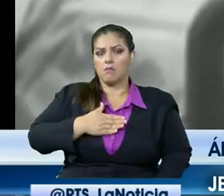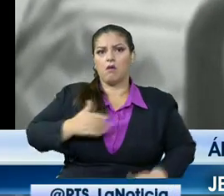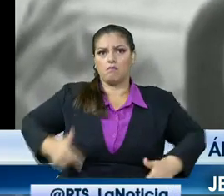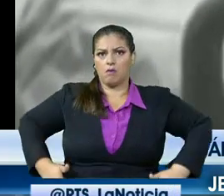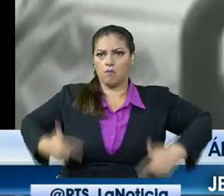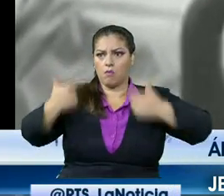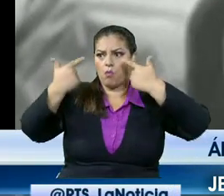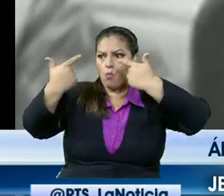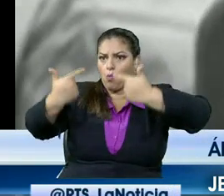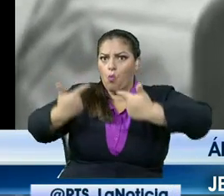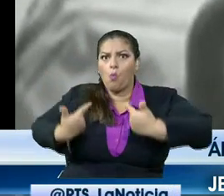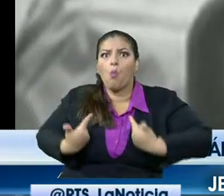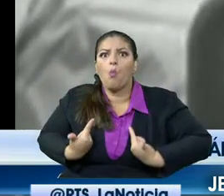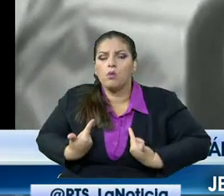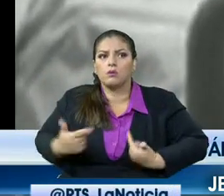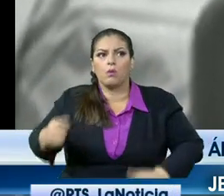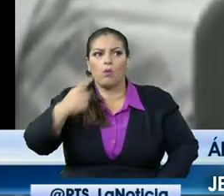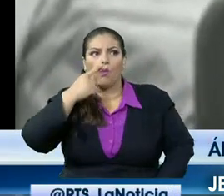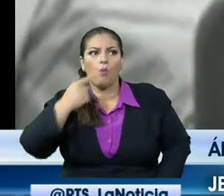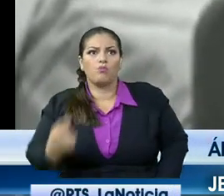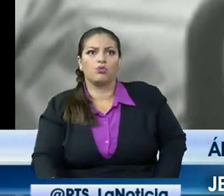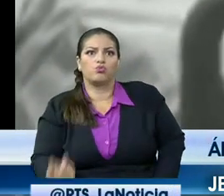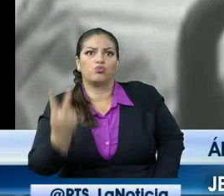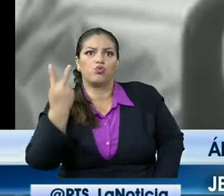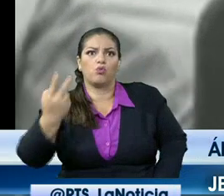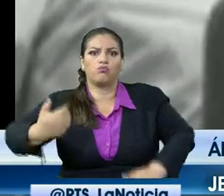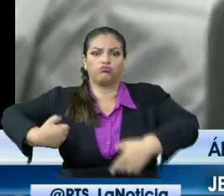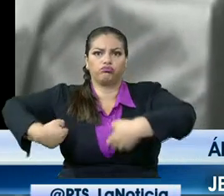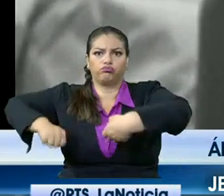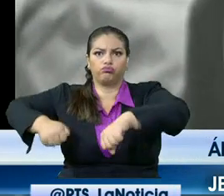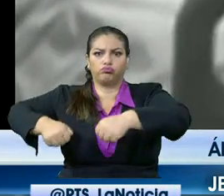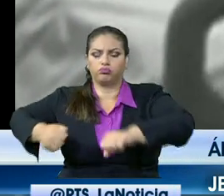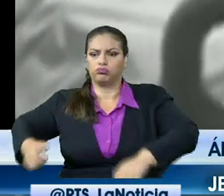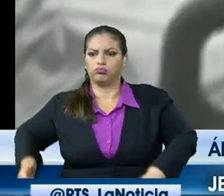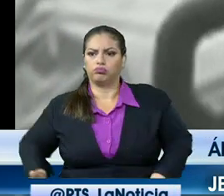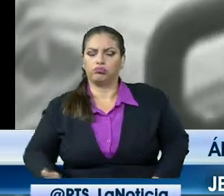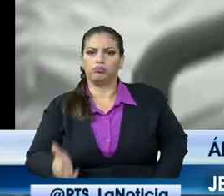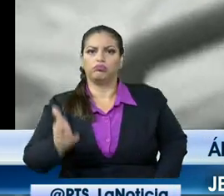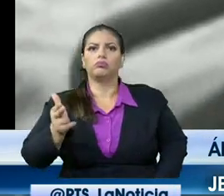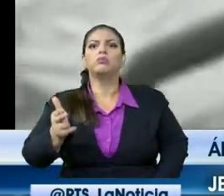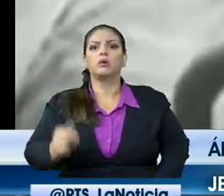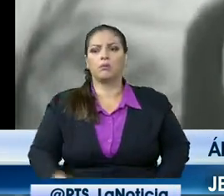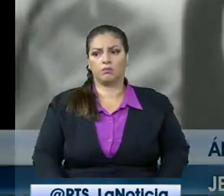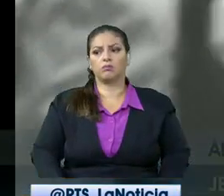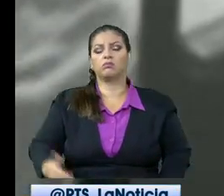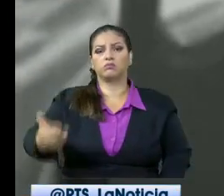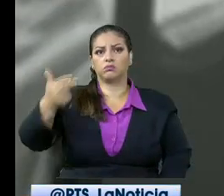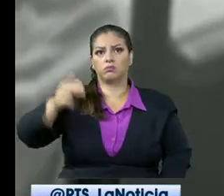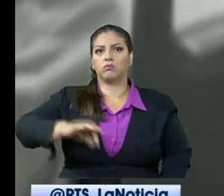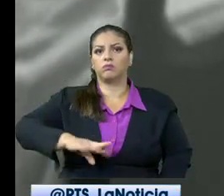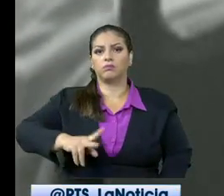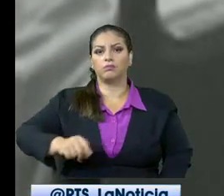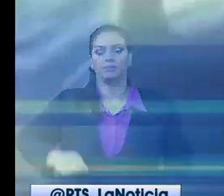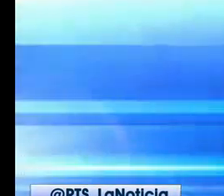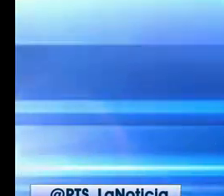las horas, también fue a visitarlo hasta la casa de salud, en donde se encuentra. Informó Julio César Saona.